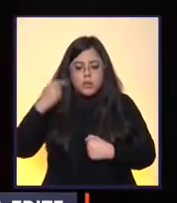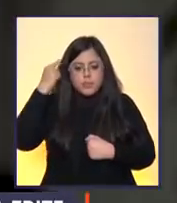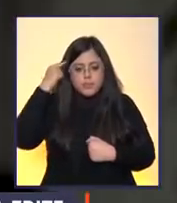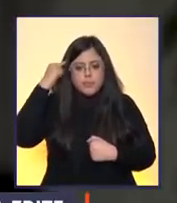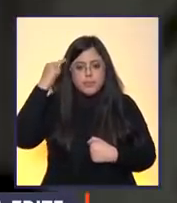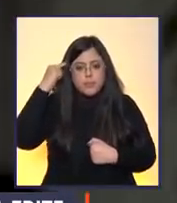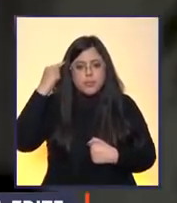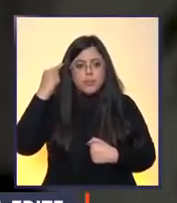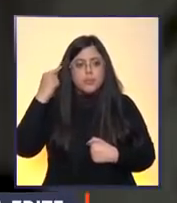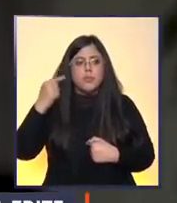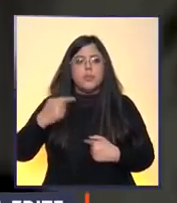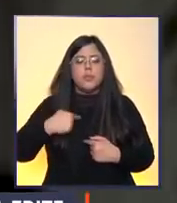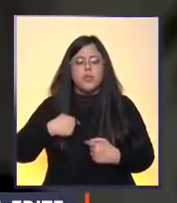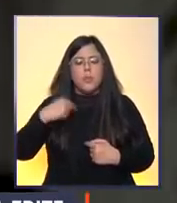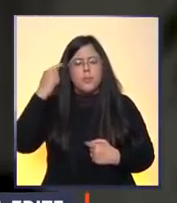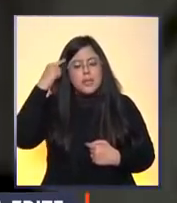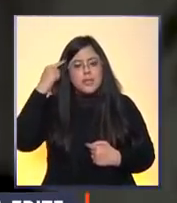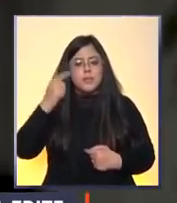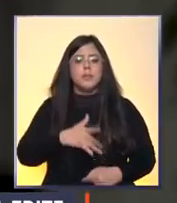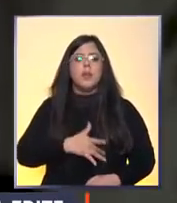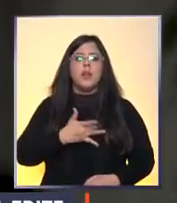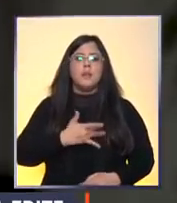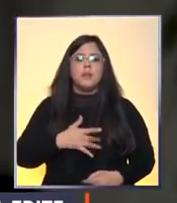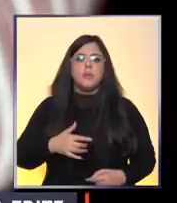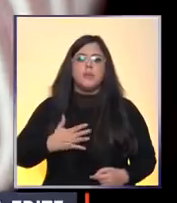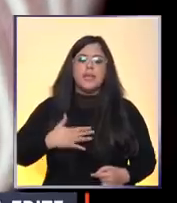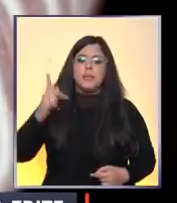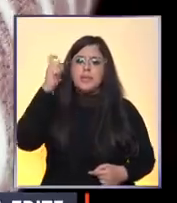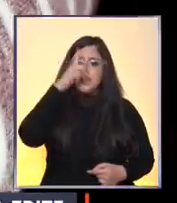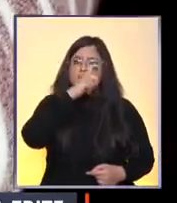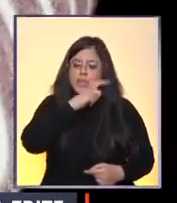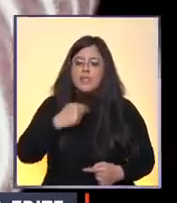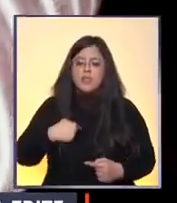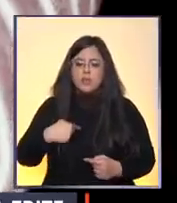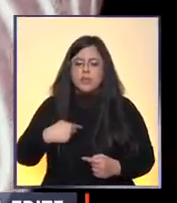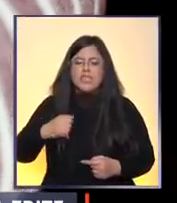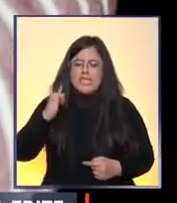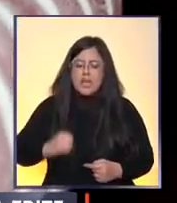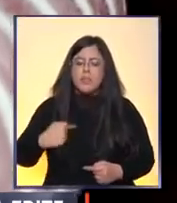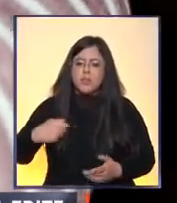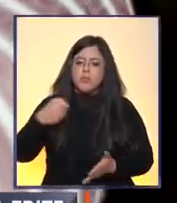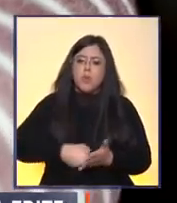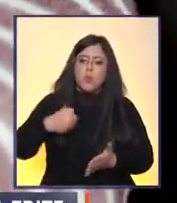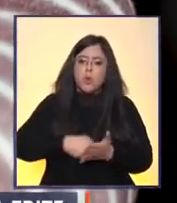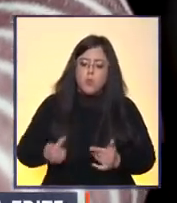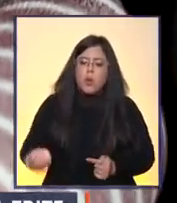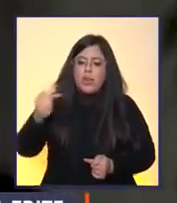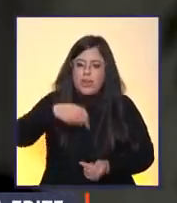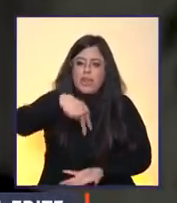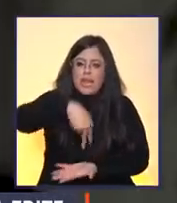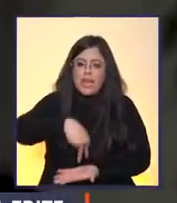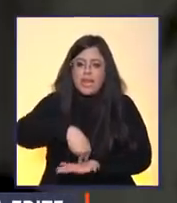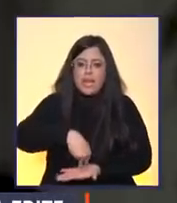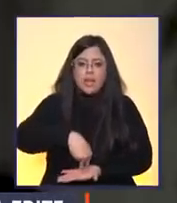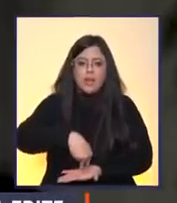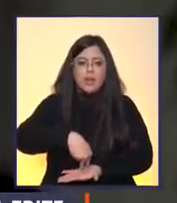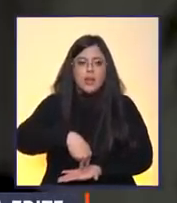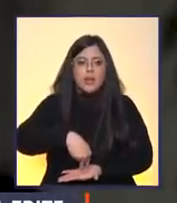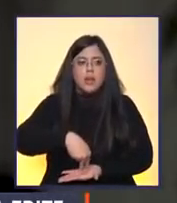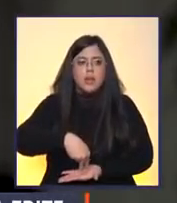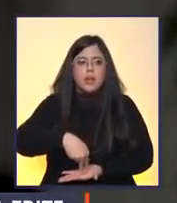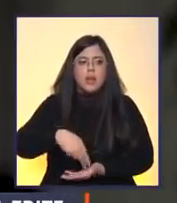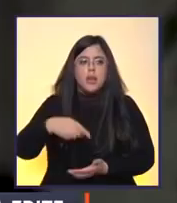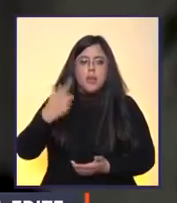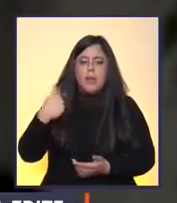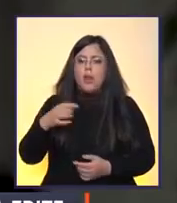En ese momento dije, pucha, lamentablemente me ha costado tanto estar aquí y al fin y al cabo no pasó nada. Lo dejo así. O sea, uno tendría que esperar que la